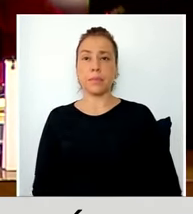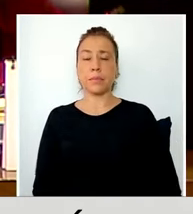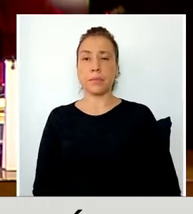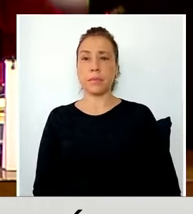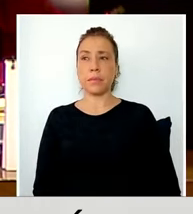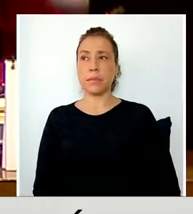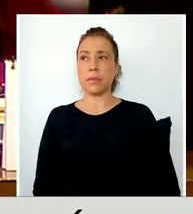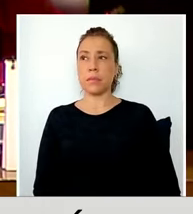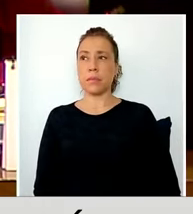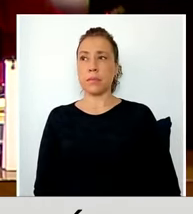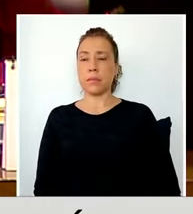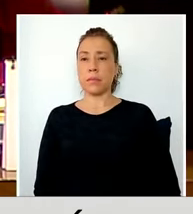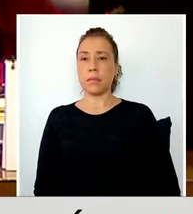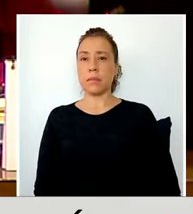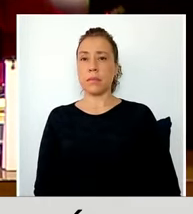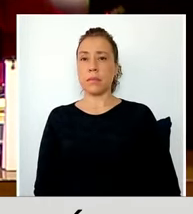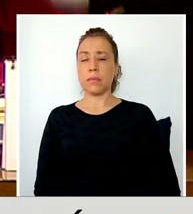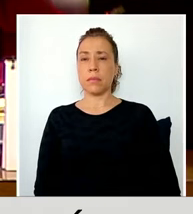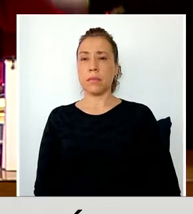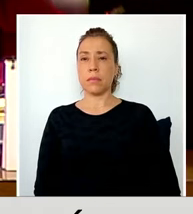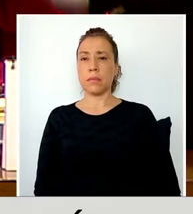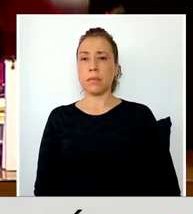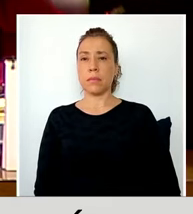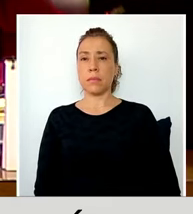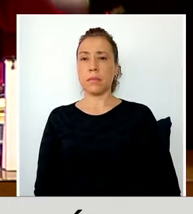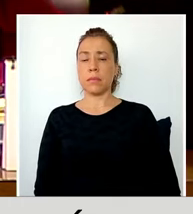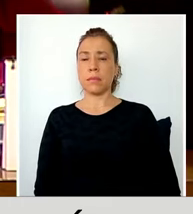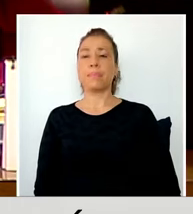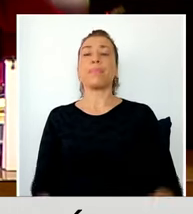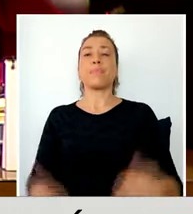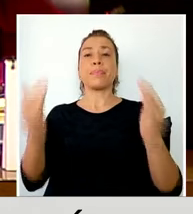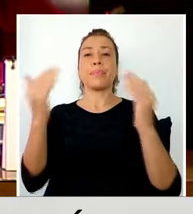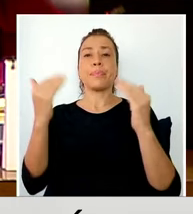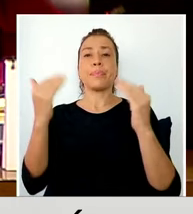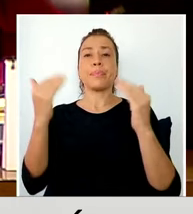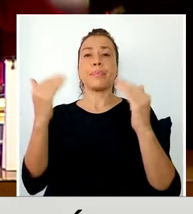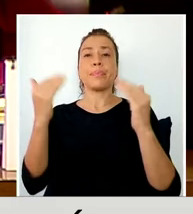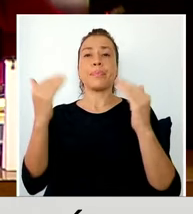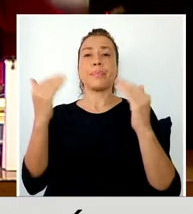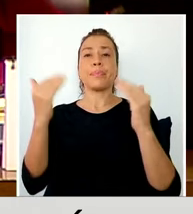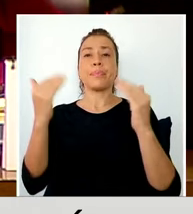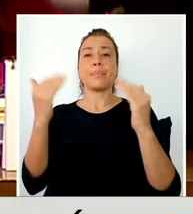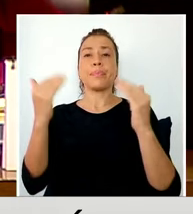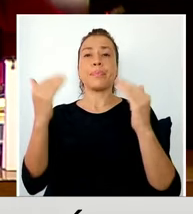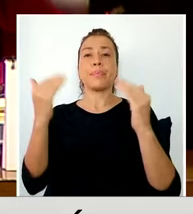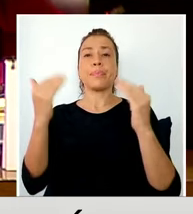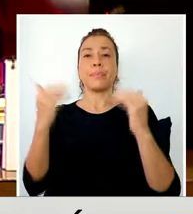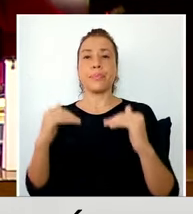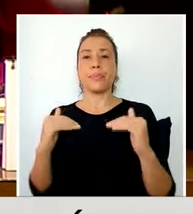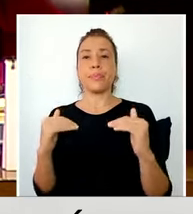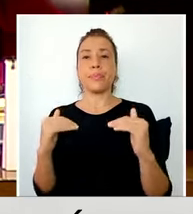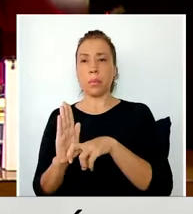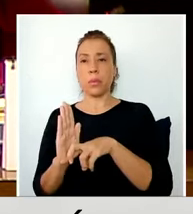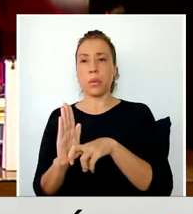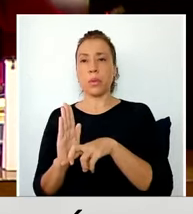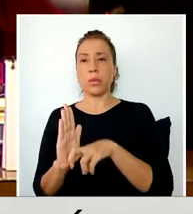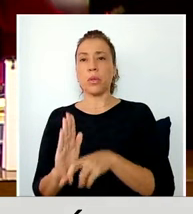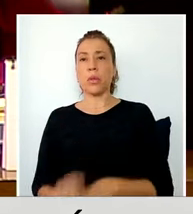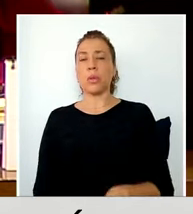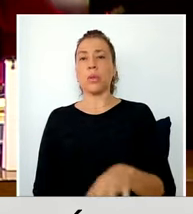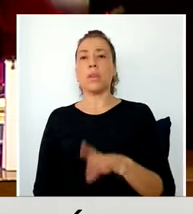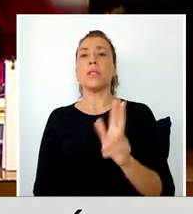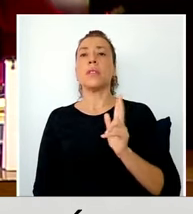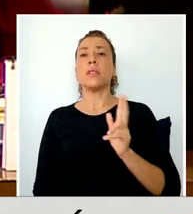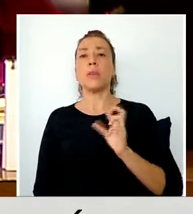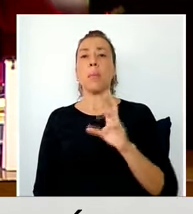siguiente a continuación corresponde tratar la resolución número cuatro cinco siete el señor procesario